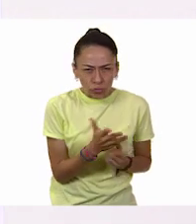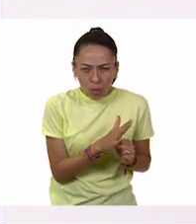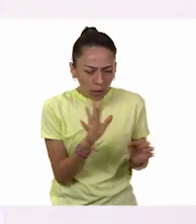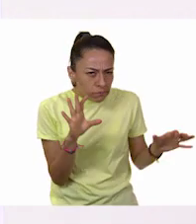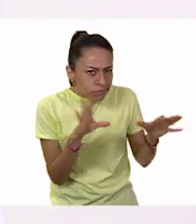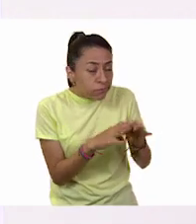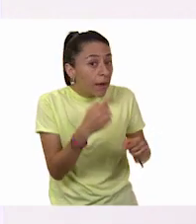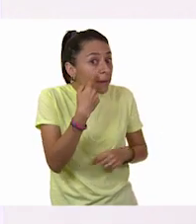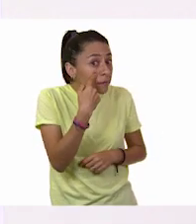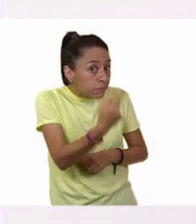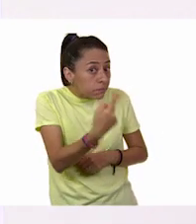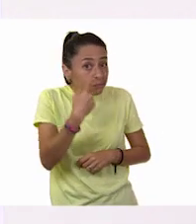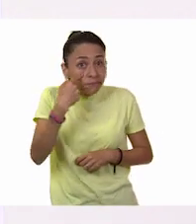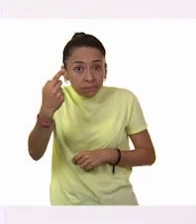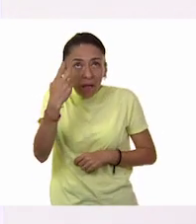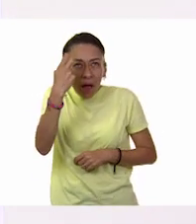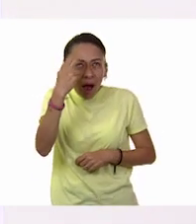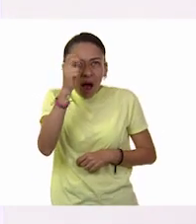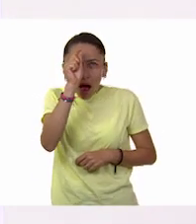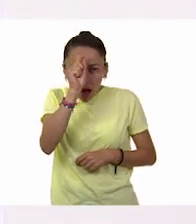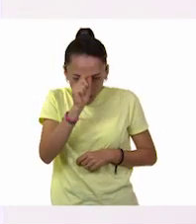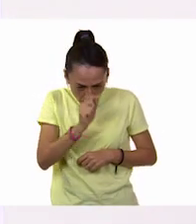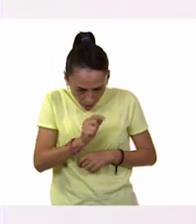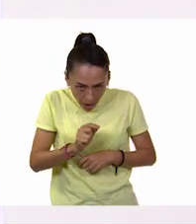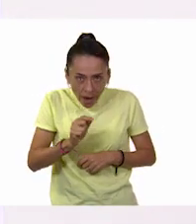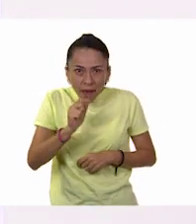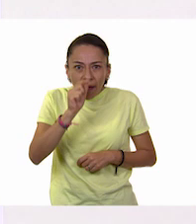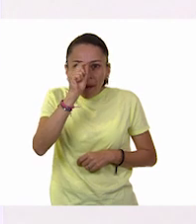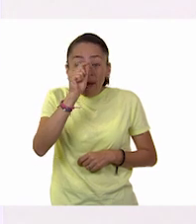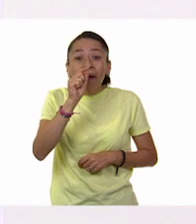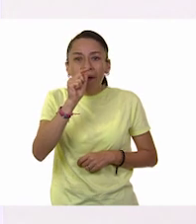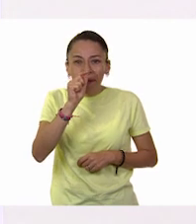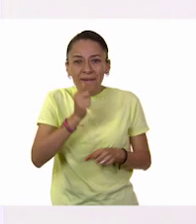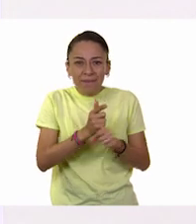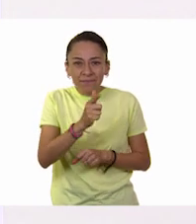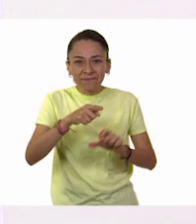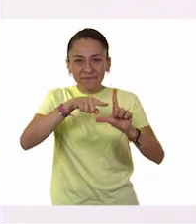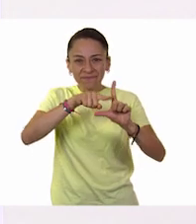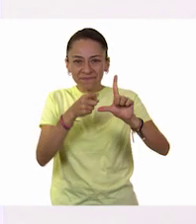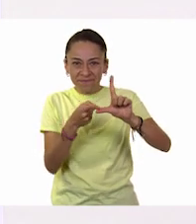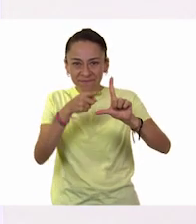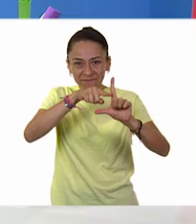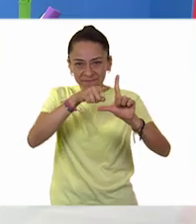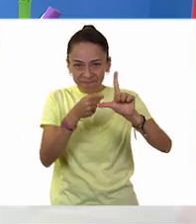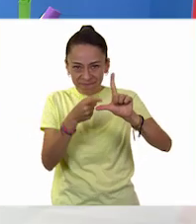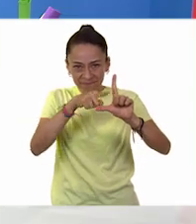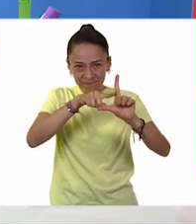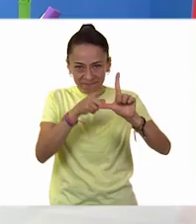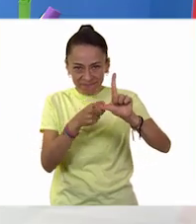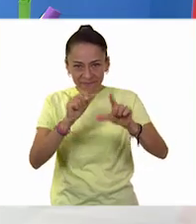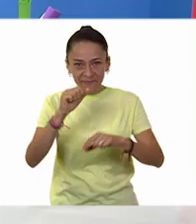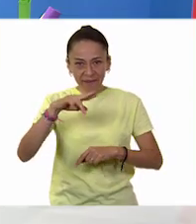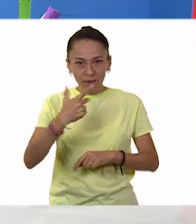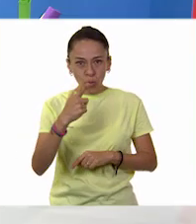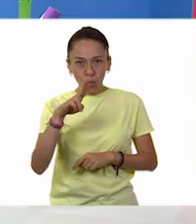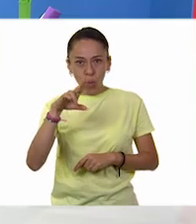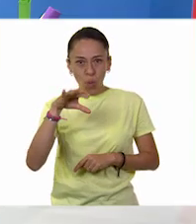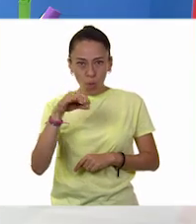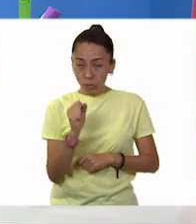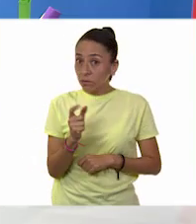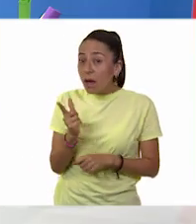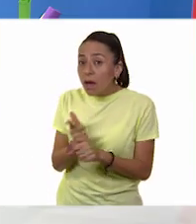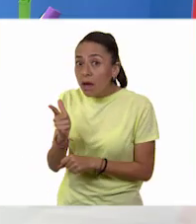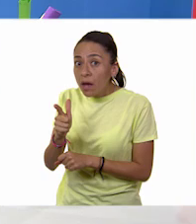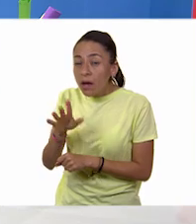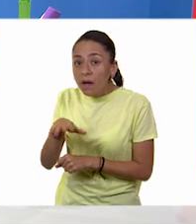los rombos. Ya encontré ángulos. Oh, Ya la marcamos. maestra, yo ya encontré la